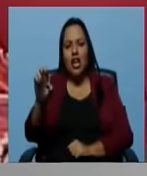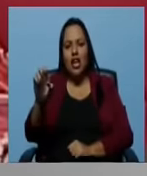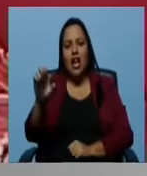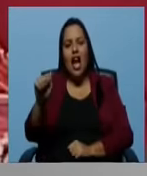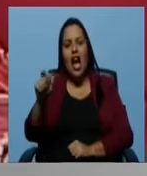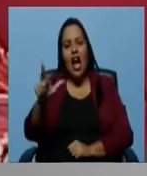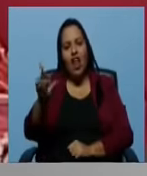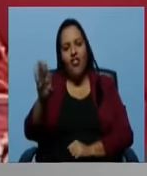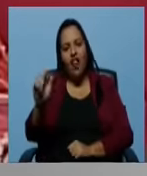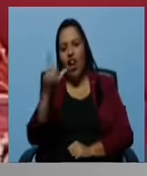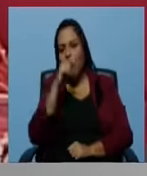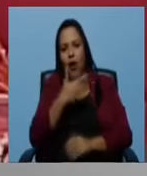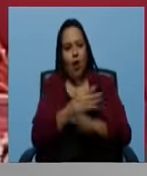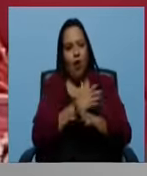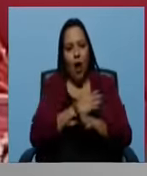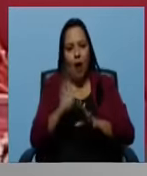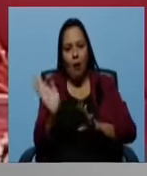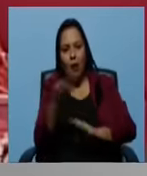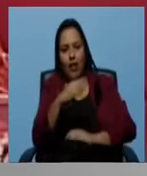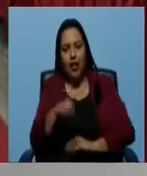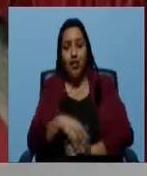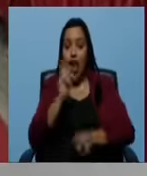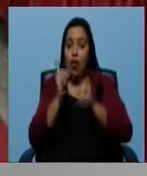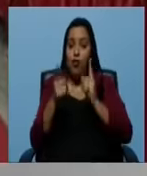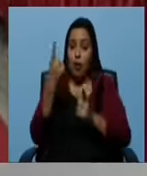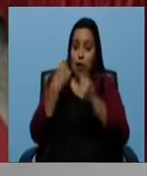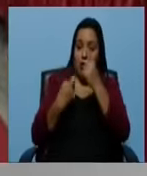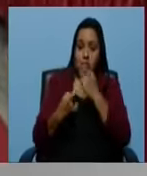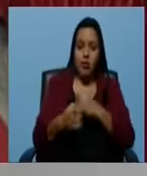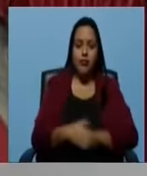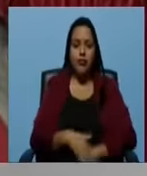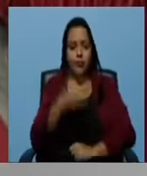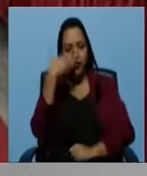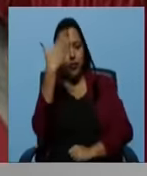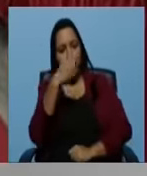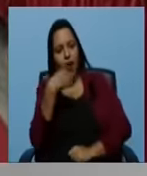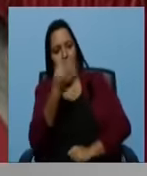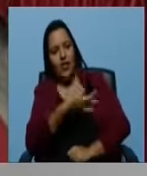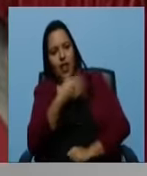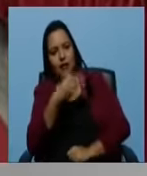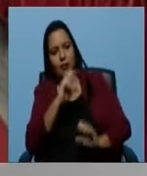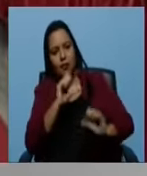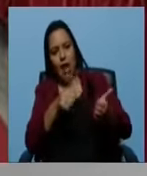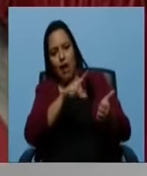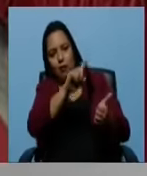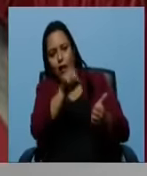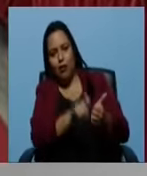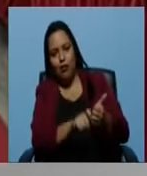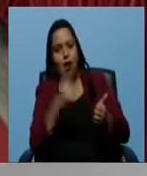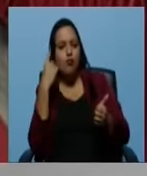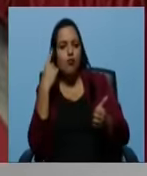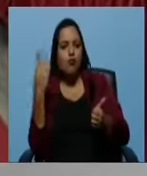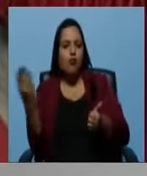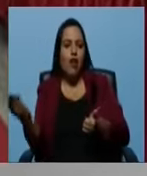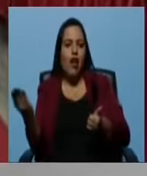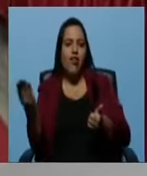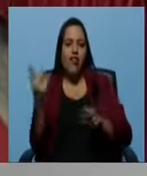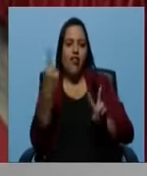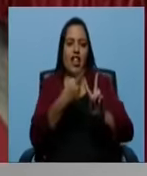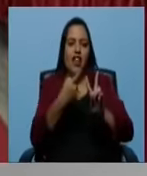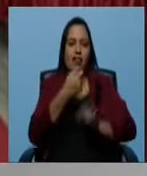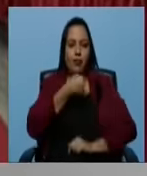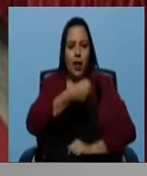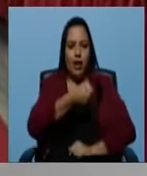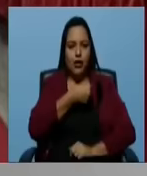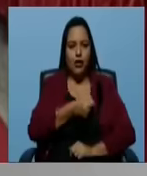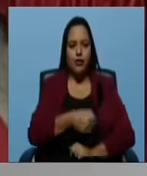Si hay alguna pregunta. Saludos, buenas tardes. Iniciamos el ciclo de preguntas con Vanessa García por Venezolana de